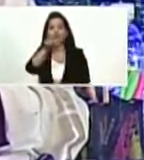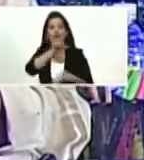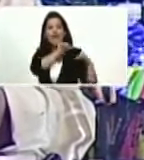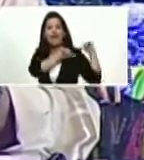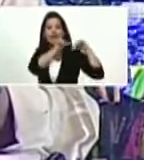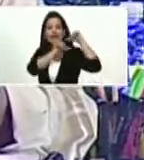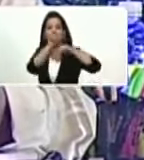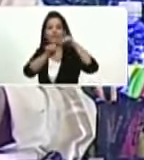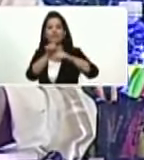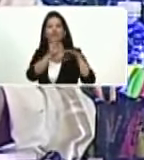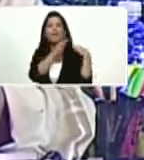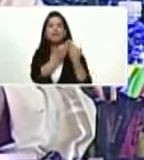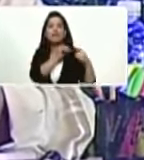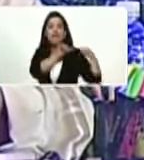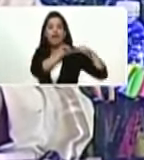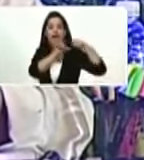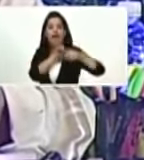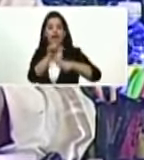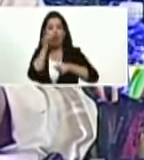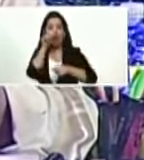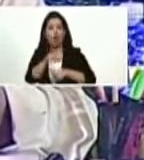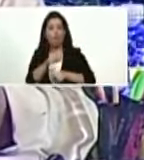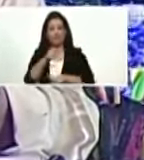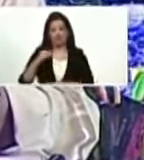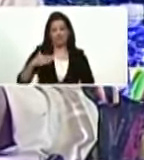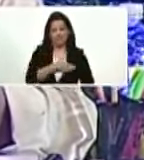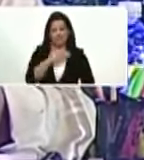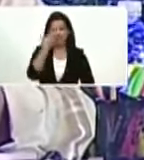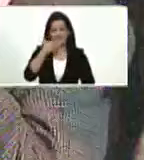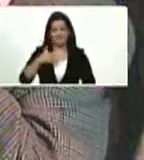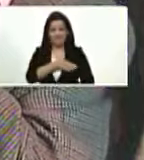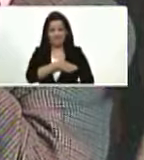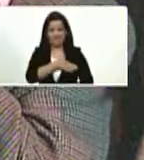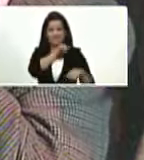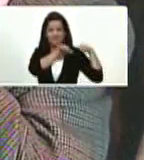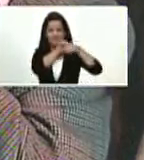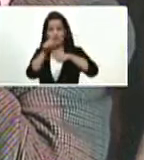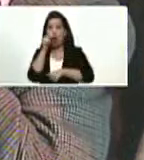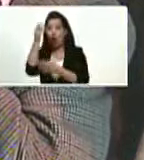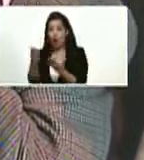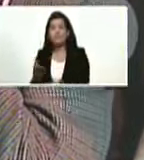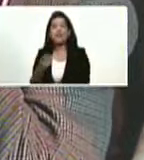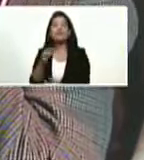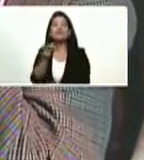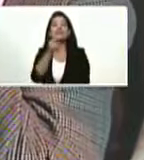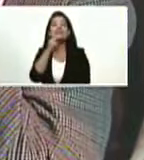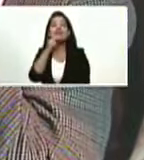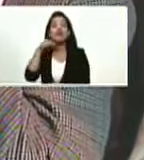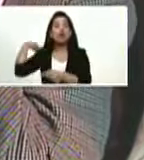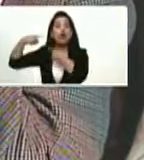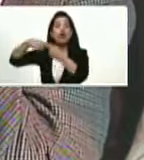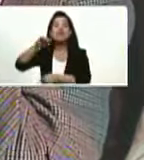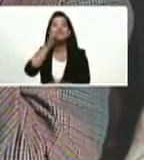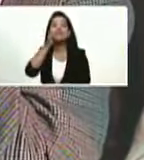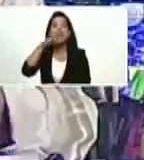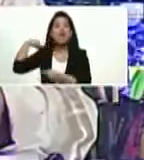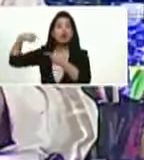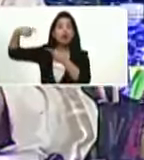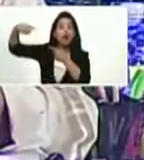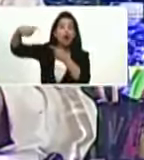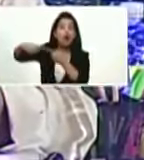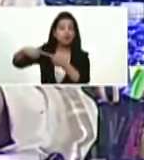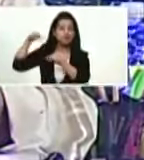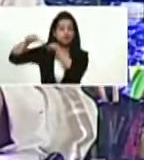general en jefe, Rafael Urdaneta, está el bisnieto, querido compatriota Alberto Urdaneta Domínguez,